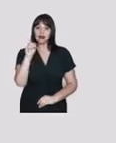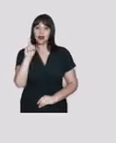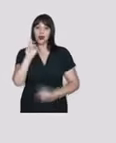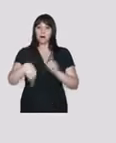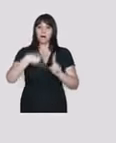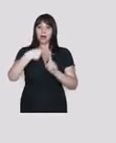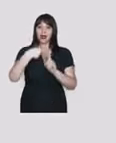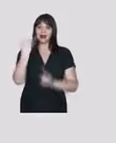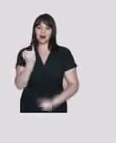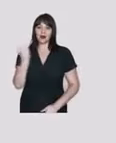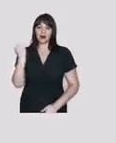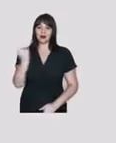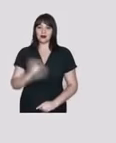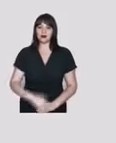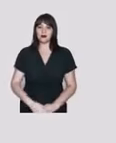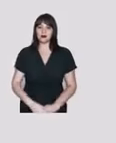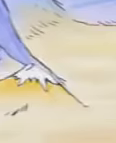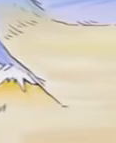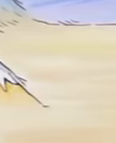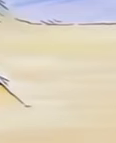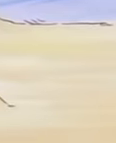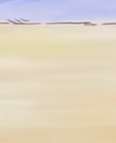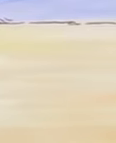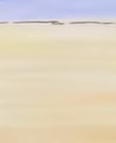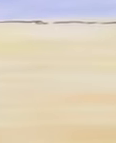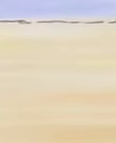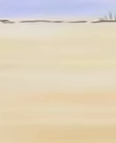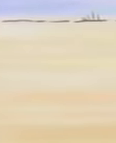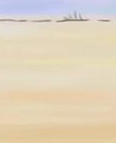Revolución Democrática más independientes.